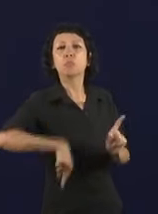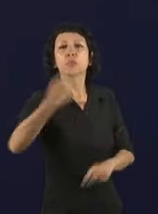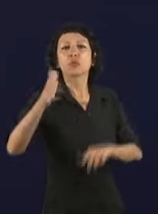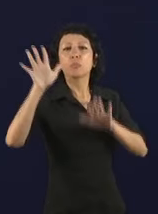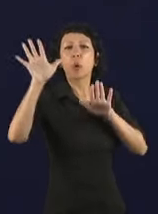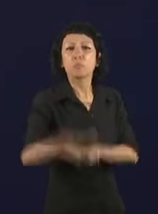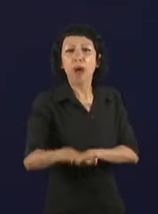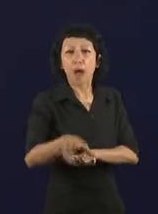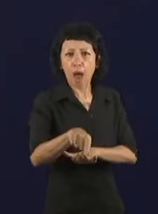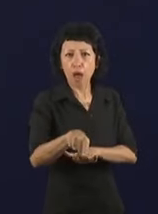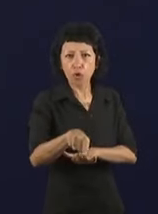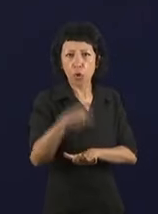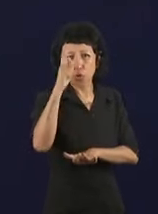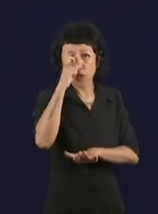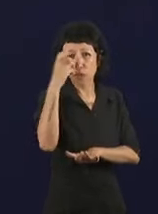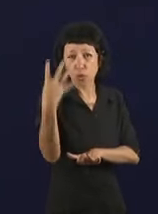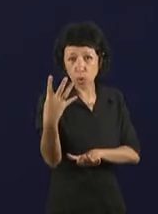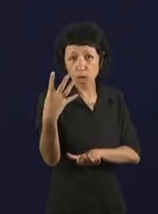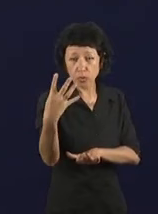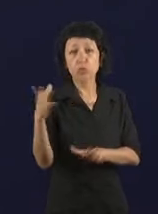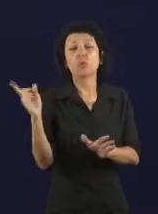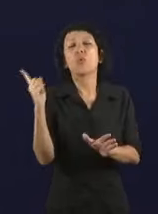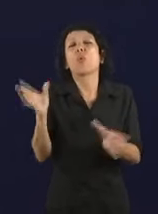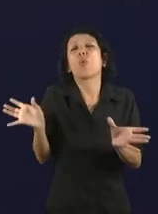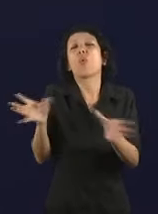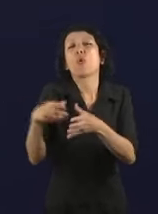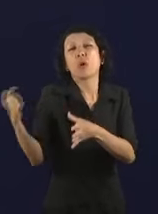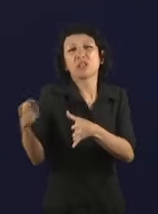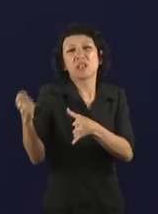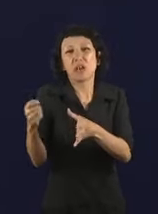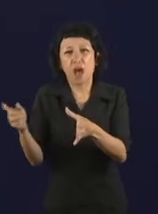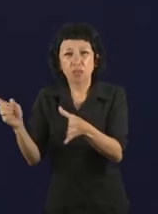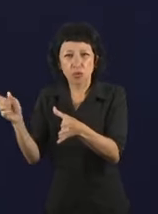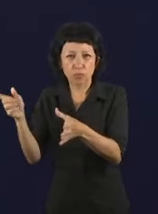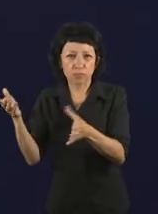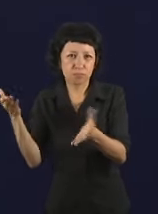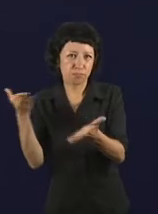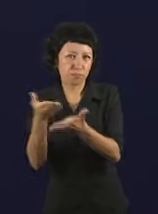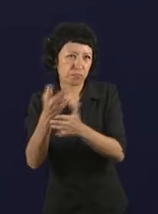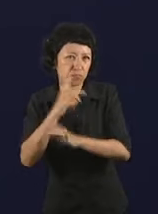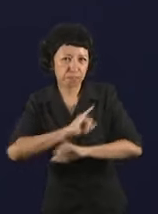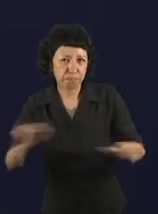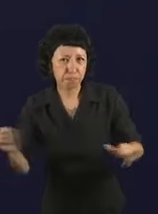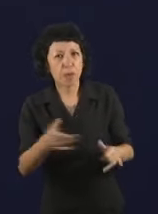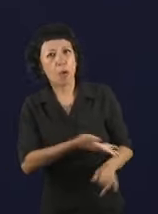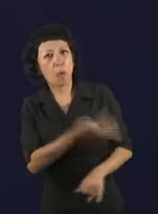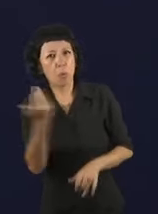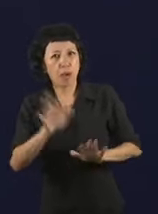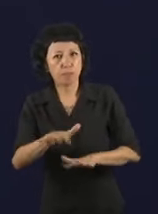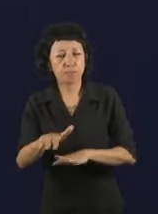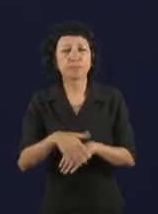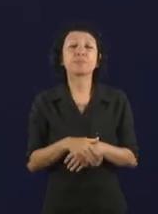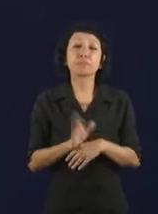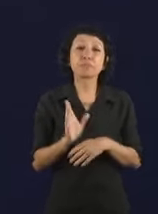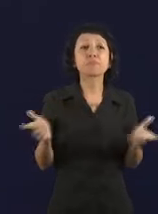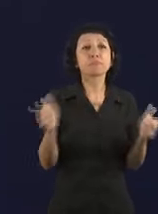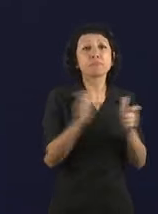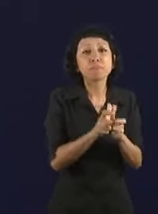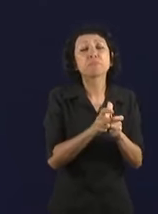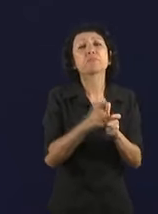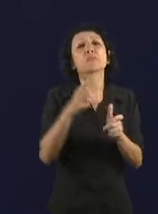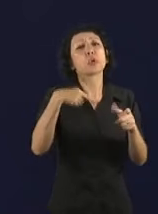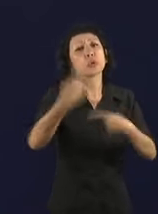por un sector del sindicalismo seguimos por supuesto en la reunión de gabinete analizando el proceso legislativo